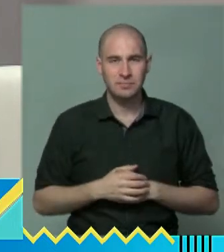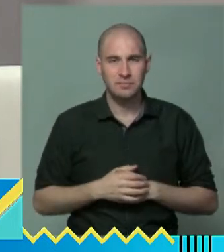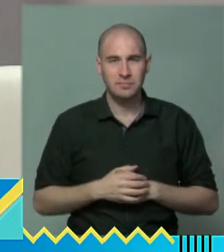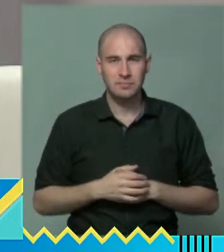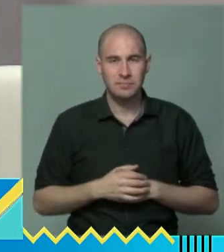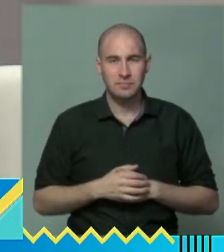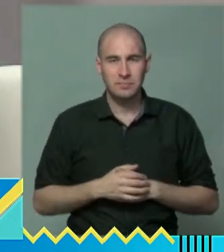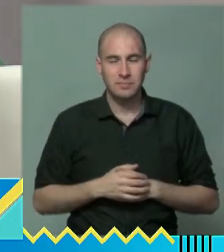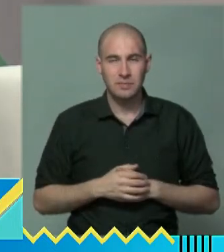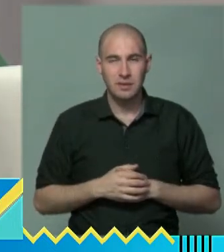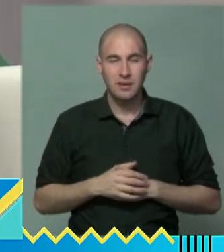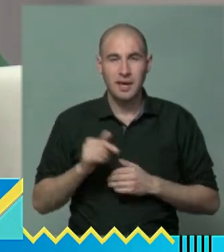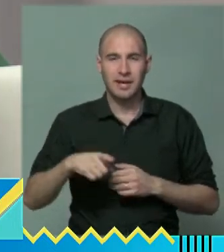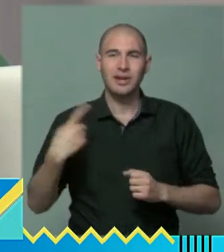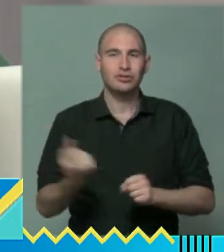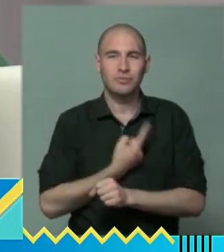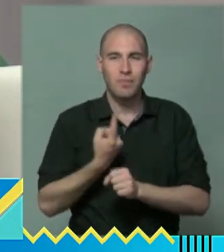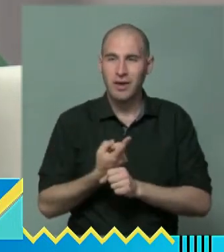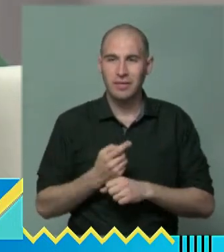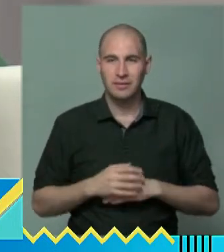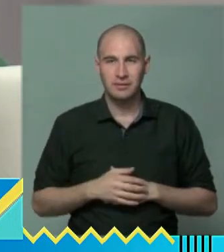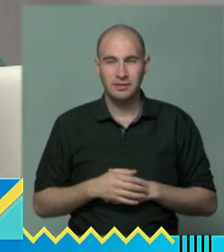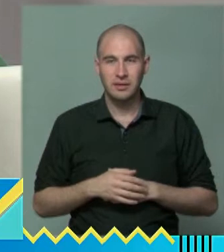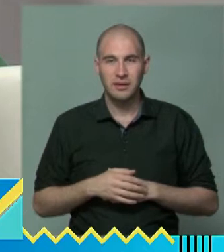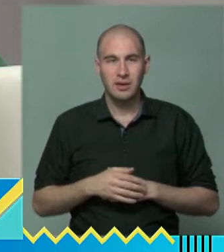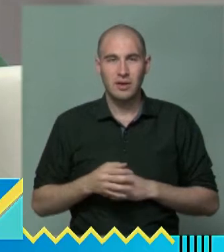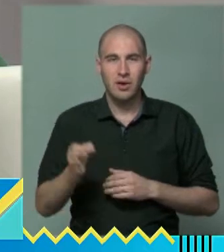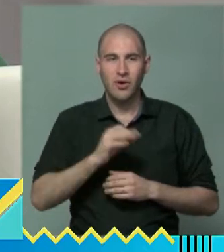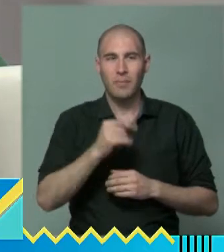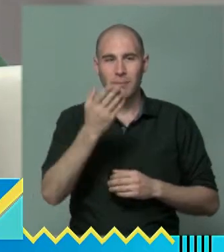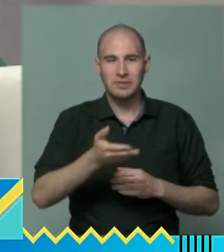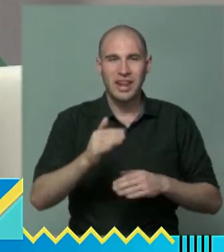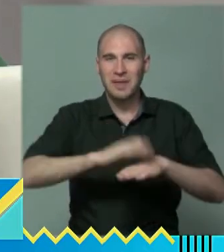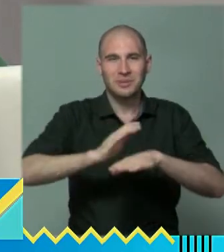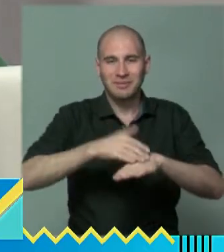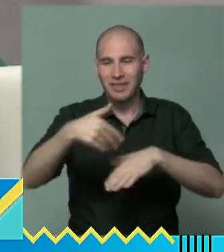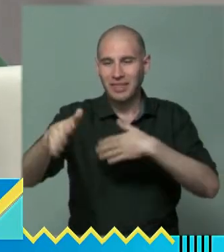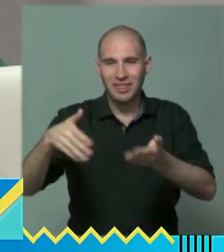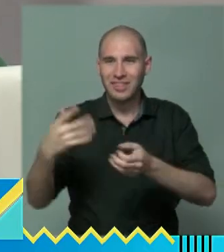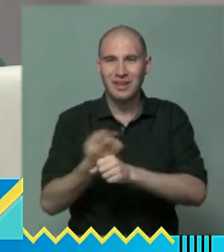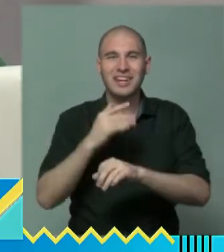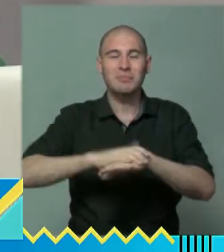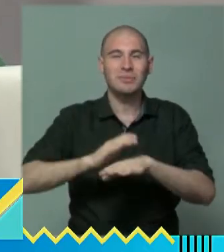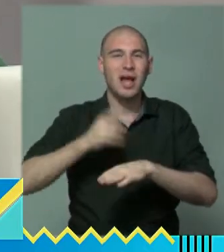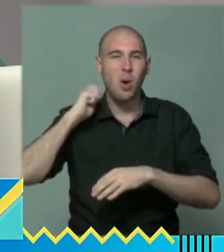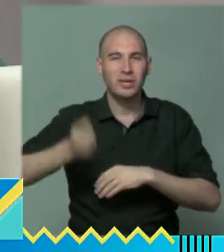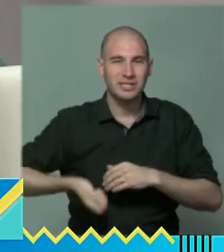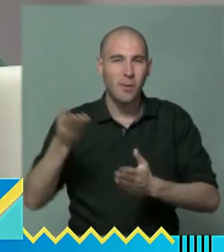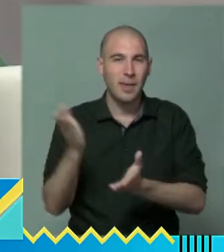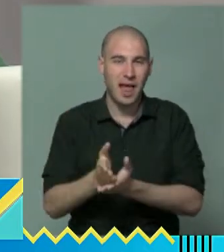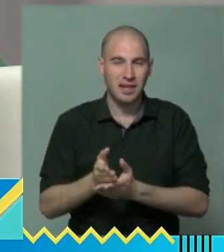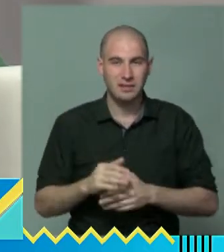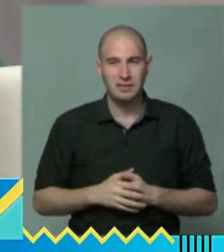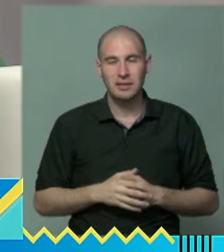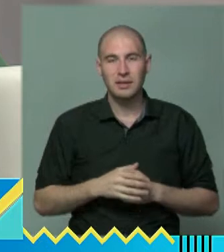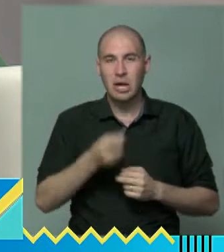en donde se hace imposible o está despersonalizada la responsabilidad, al menos la responsabilidad jurídico-penal.